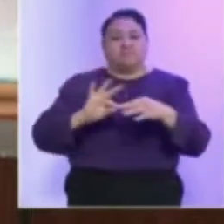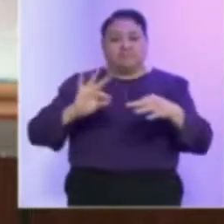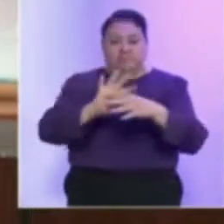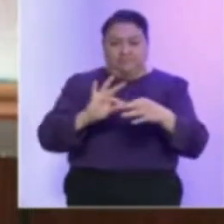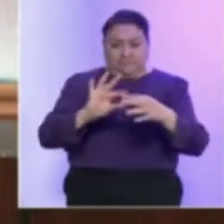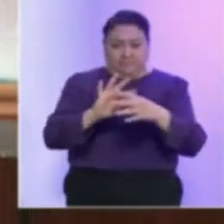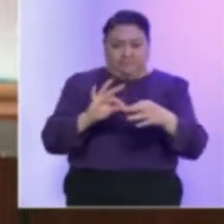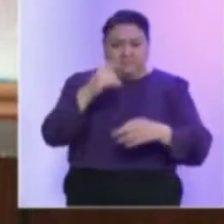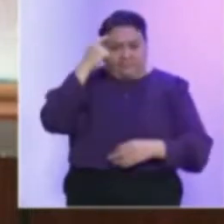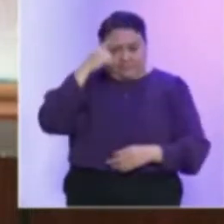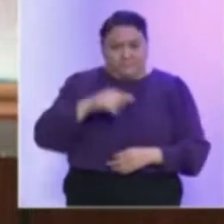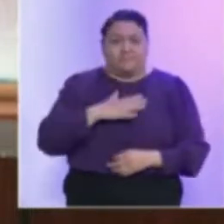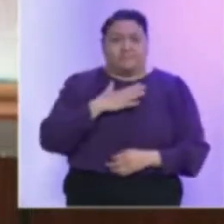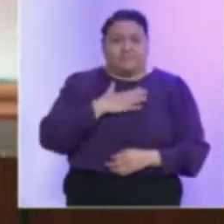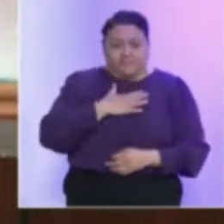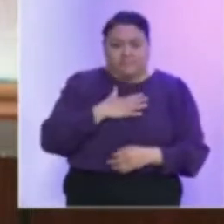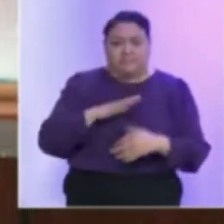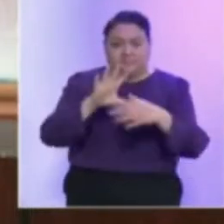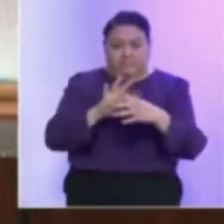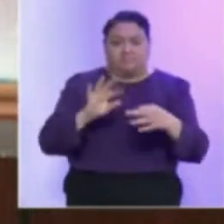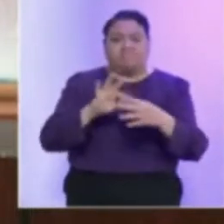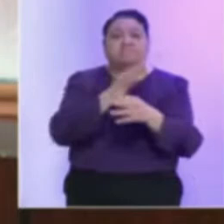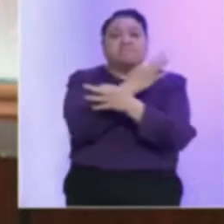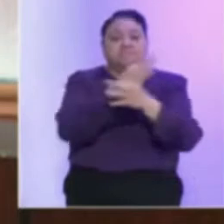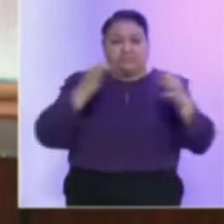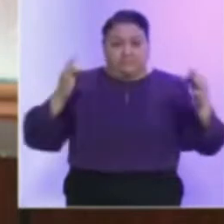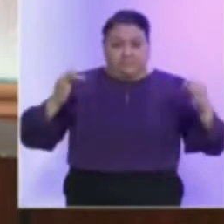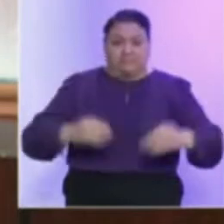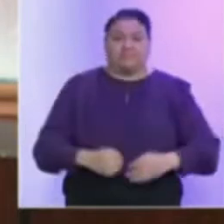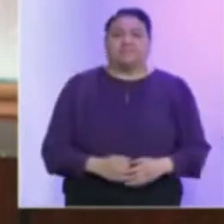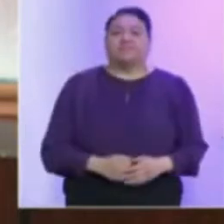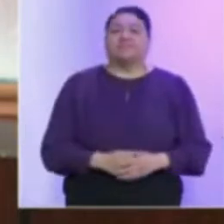para emitir un mensaje.